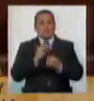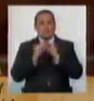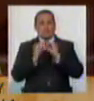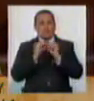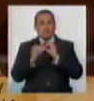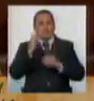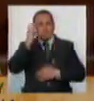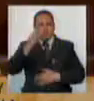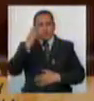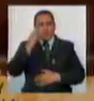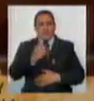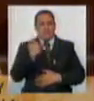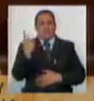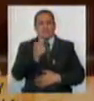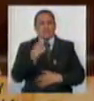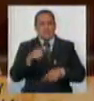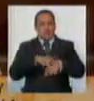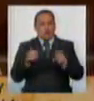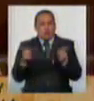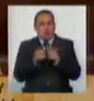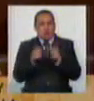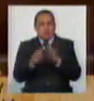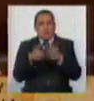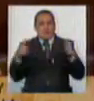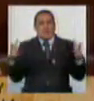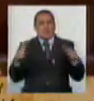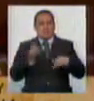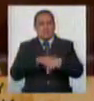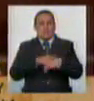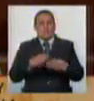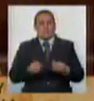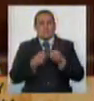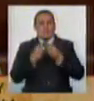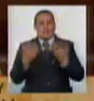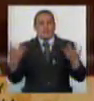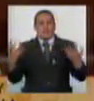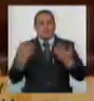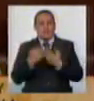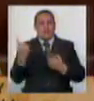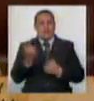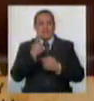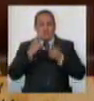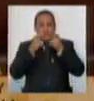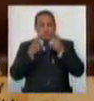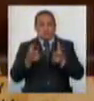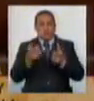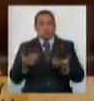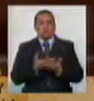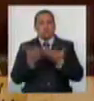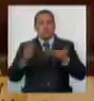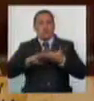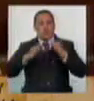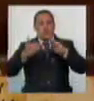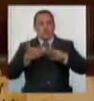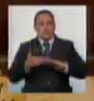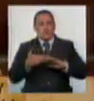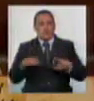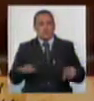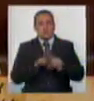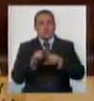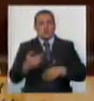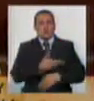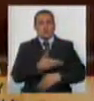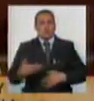Implementamos políticas públicas de corto, mediano y largo plazo para integrar el sistema de seguridad entre la comunidad, los